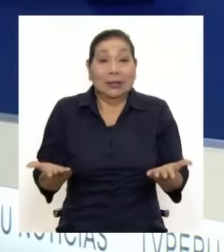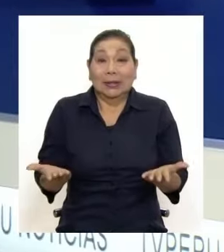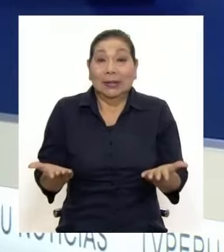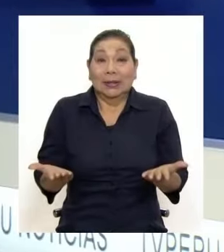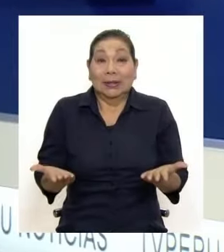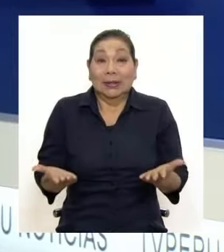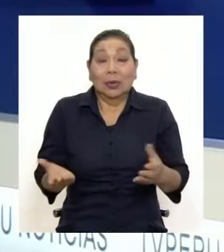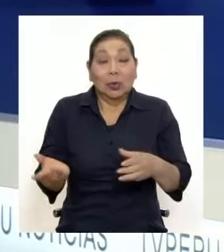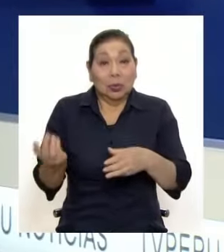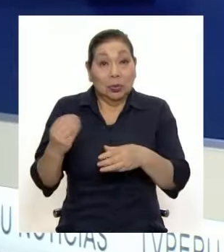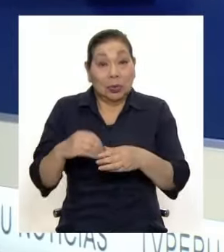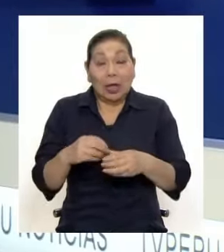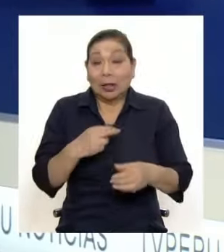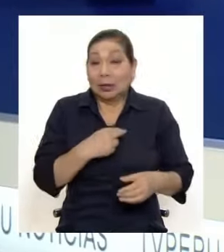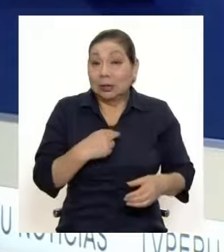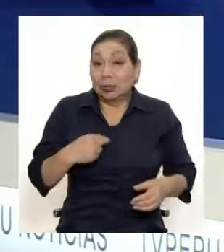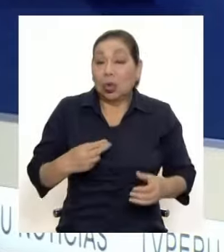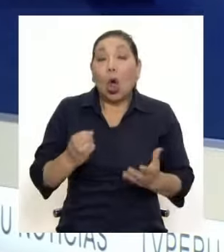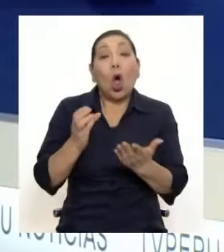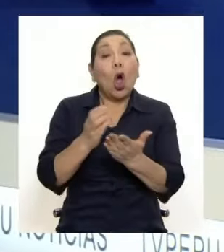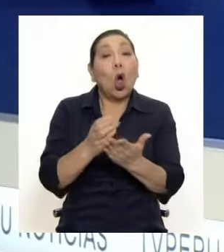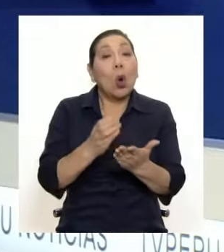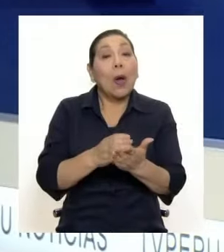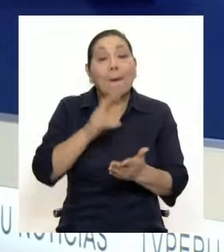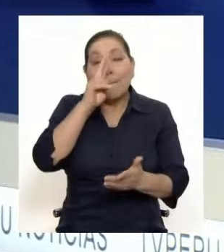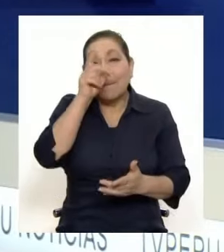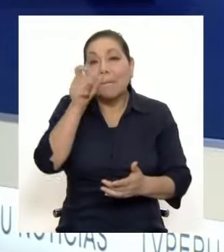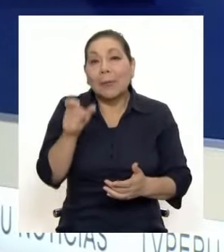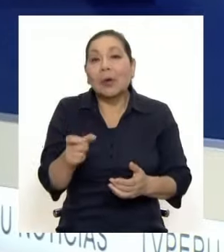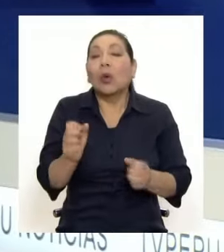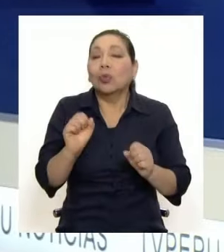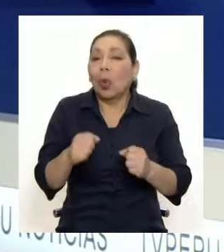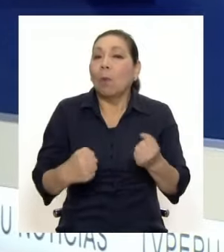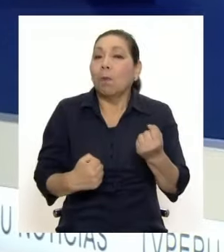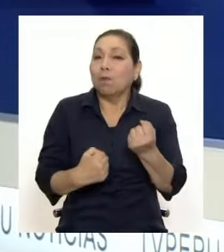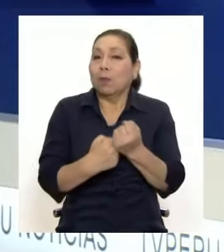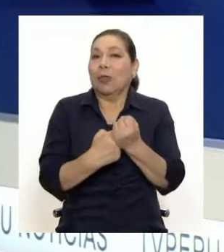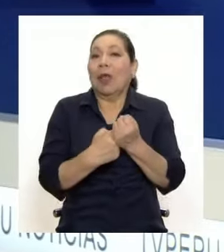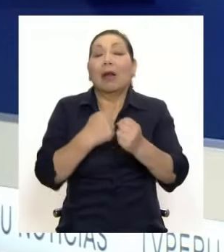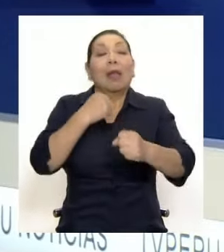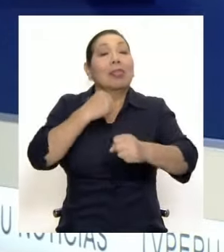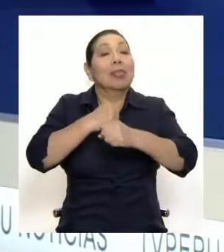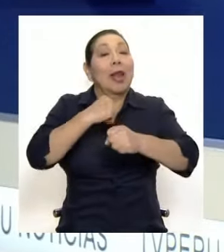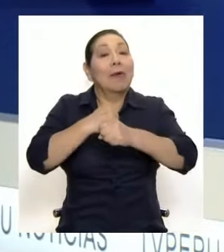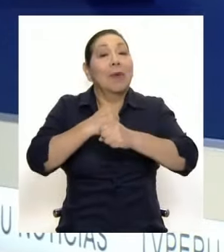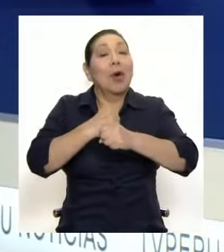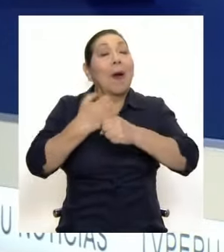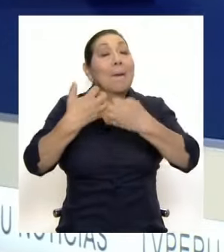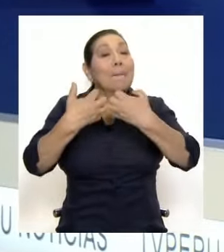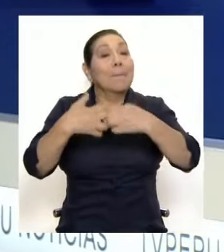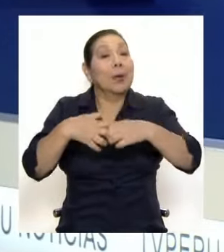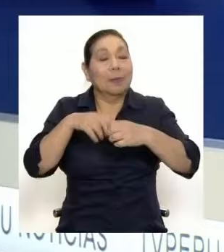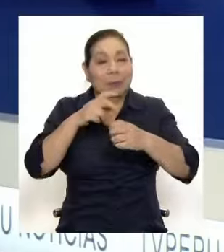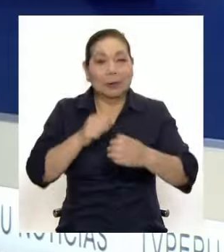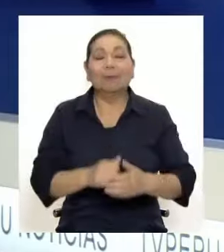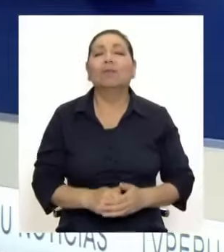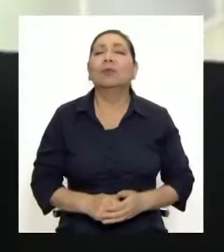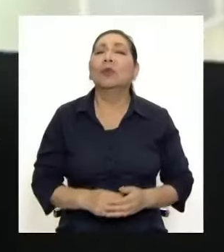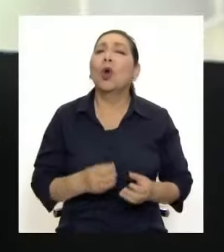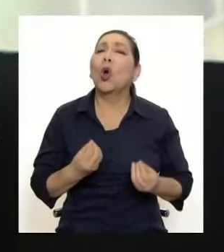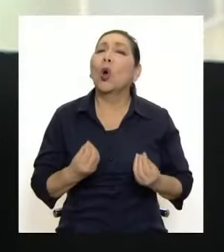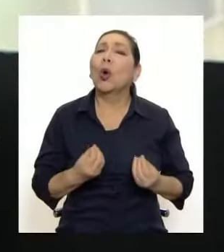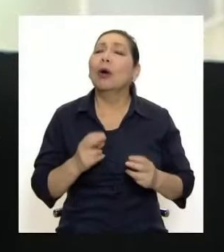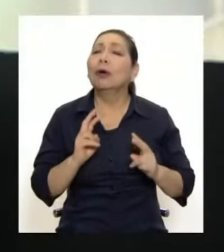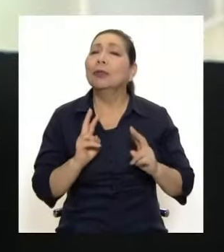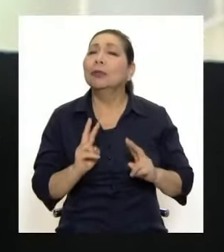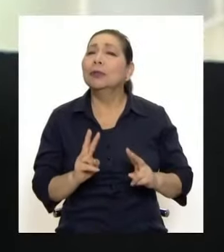los los funcionarios chinos contratan a peruanos para poder hacer el trabajo en sus empresas en el Perú y cómo se debe